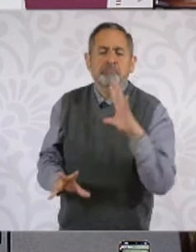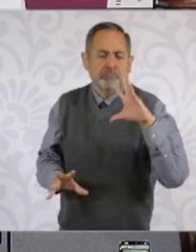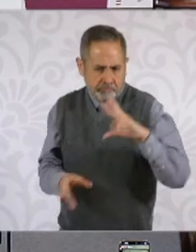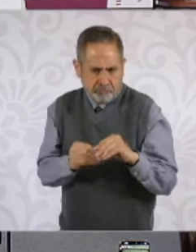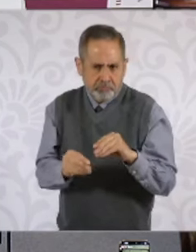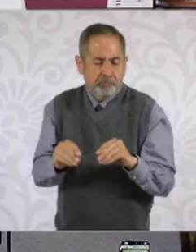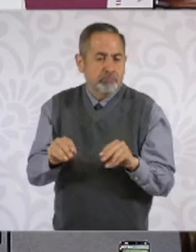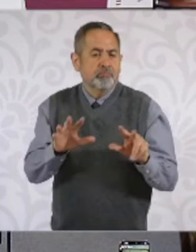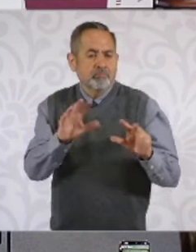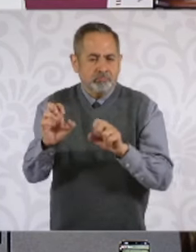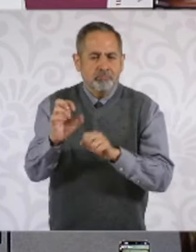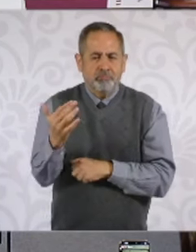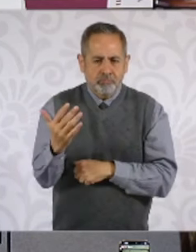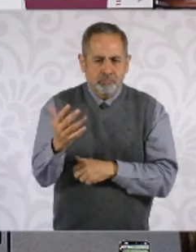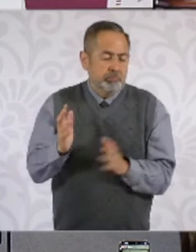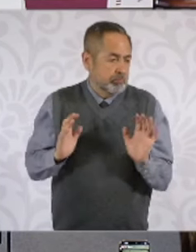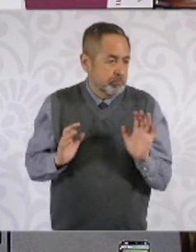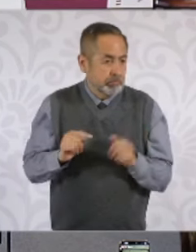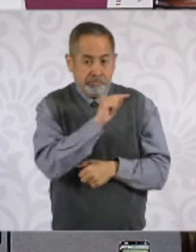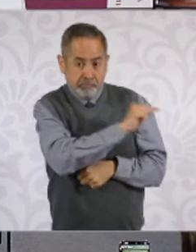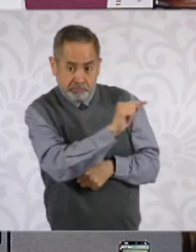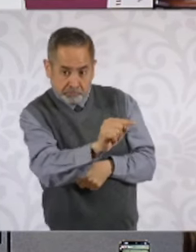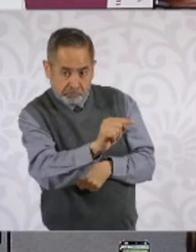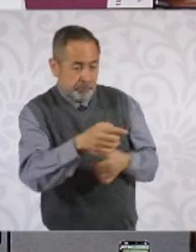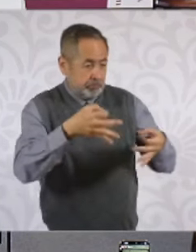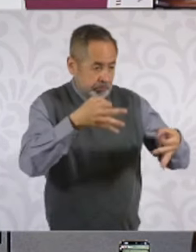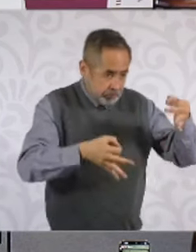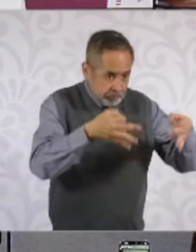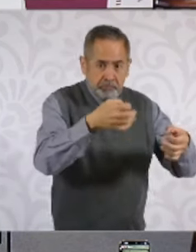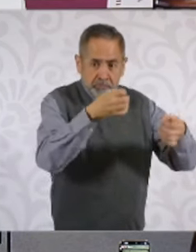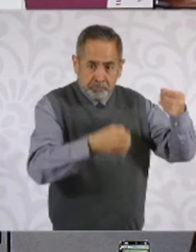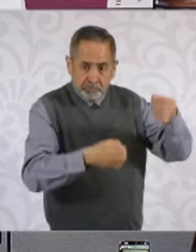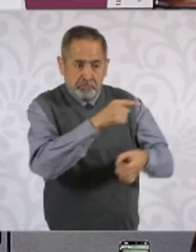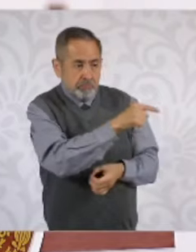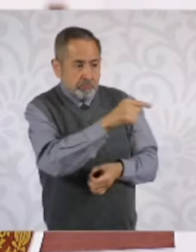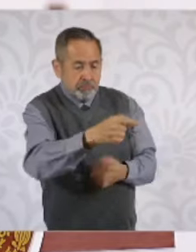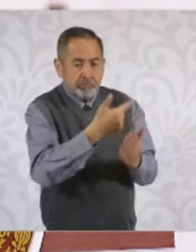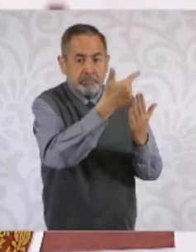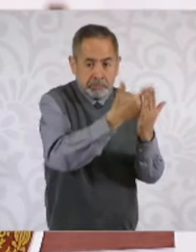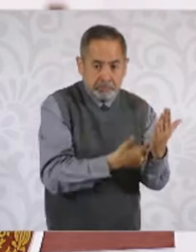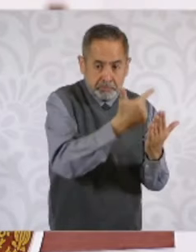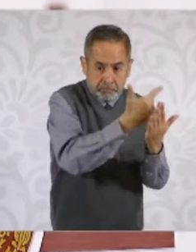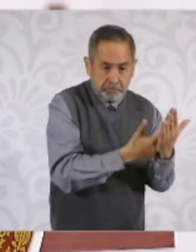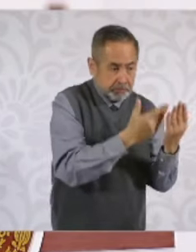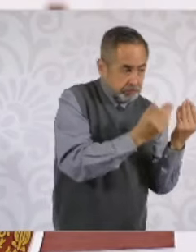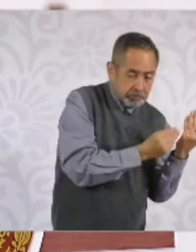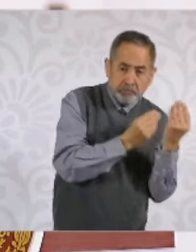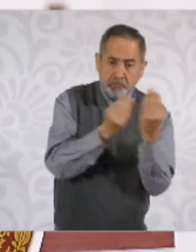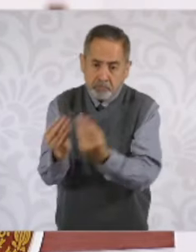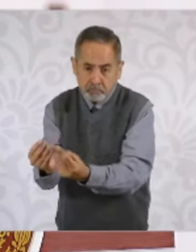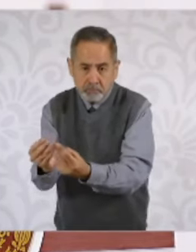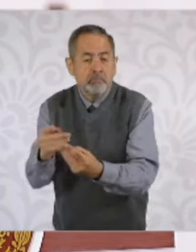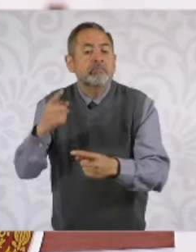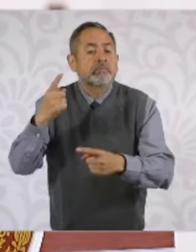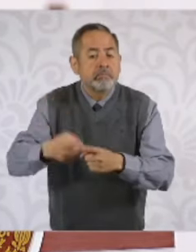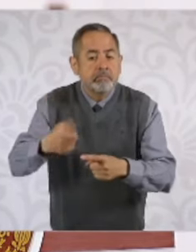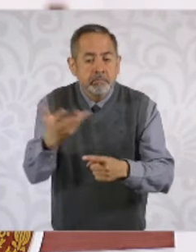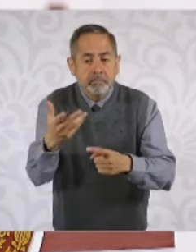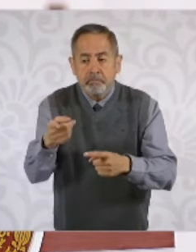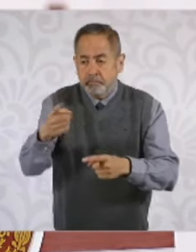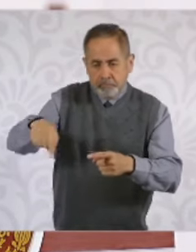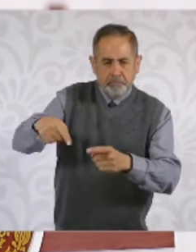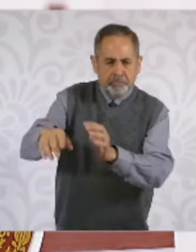ambos casos, magistraturas y juzgados, las listas que resultaron seleccionadas mediante una